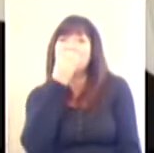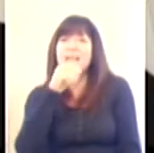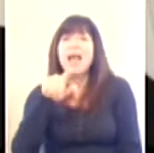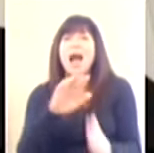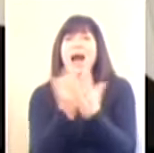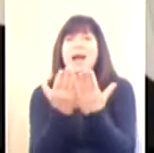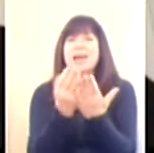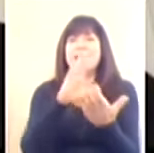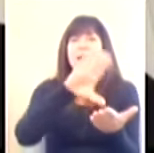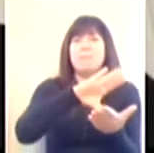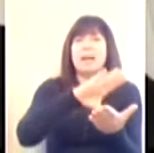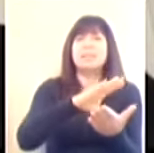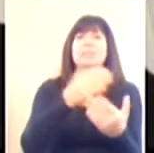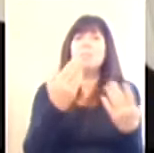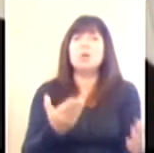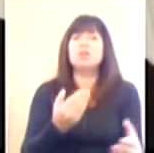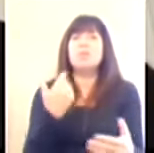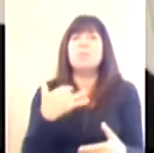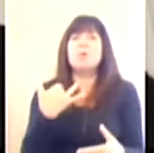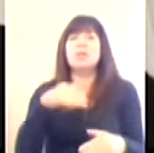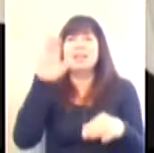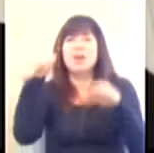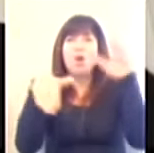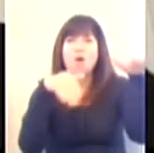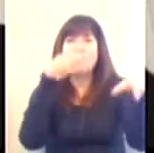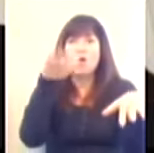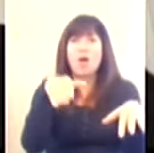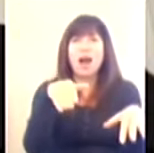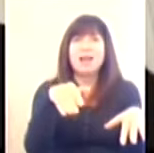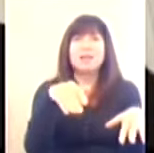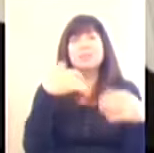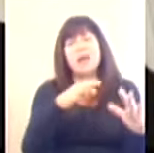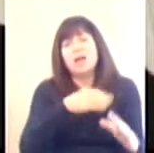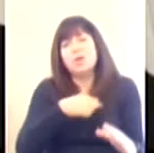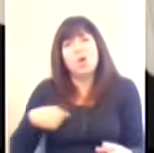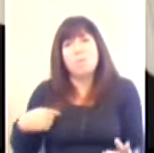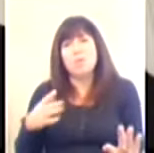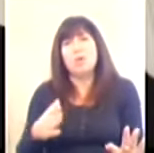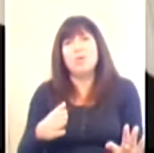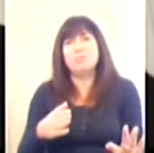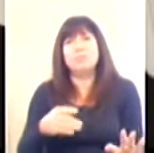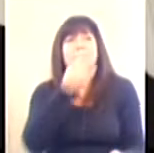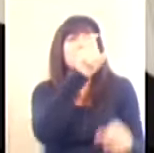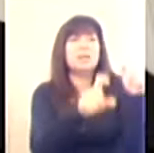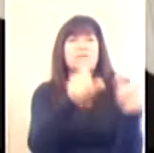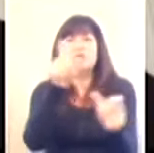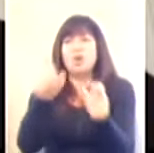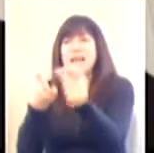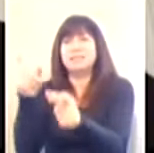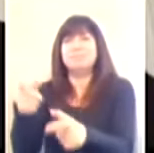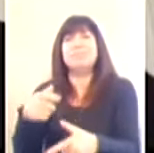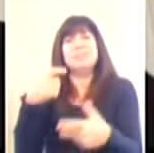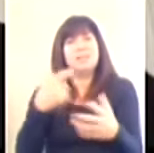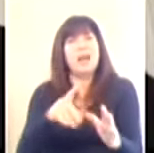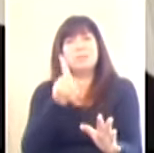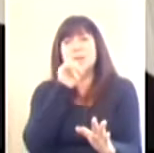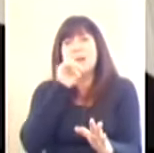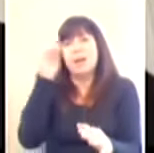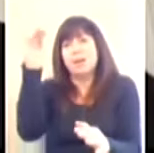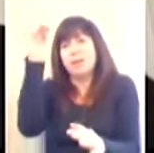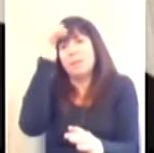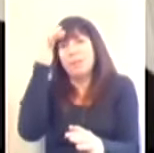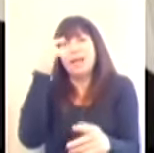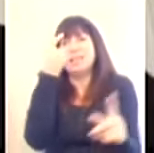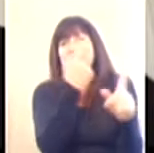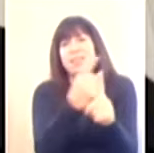importante convocar a todos los actores, Marcelo ya los nombró, pero son actores que tienen, traen a la mesa diversidad de